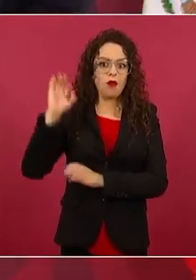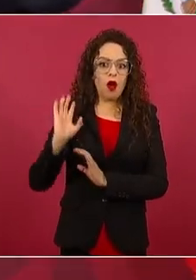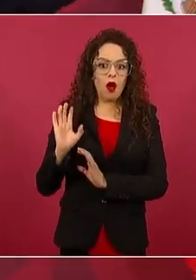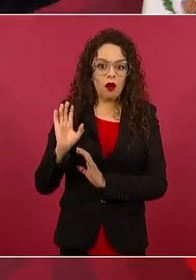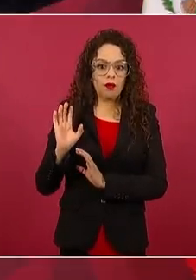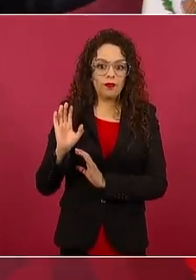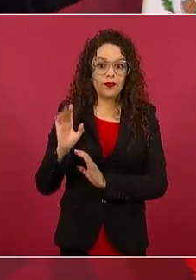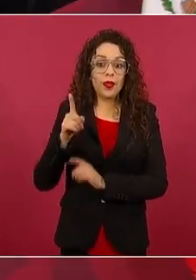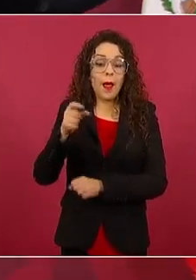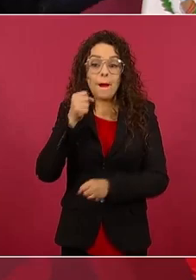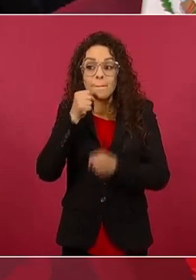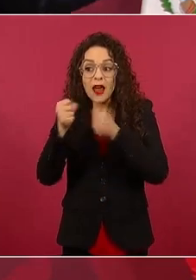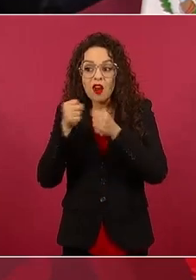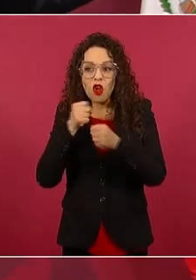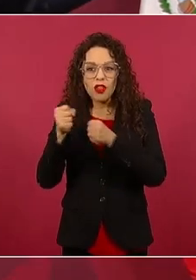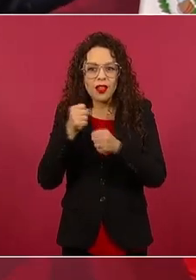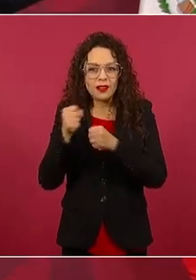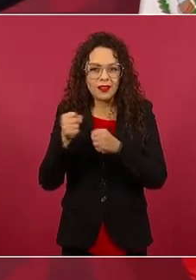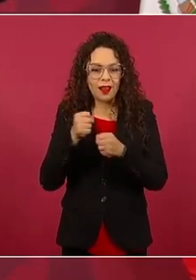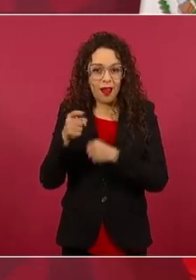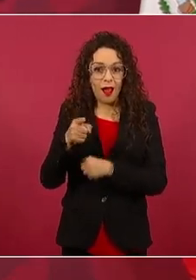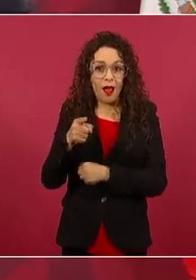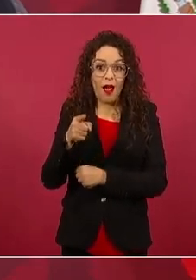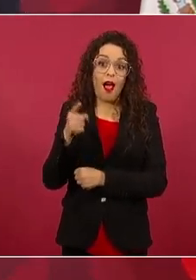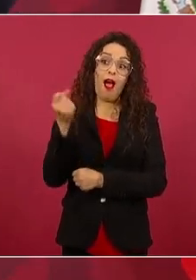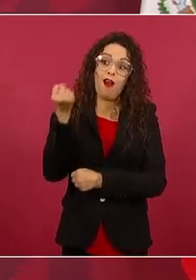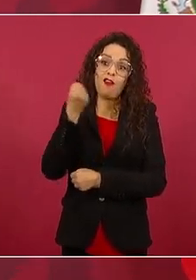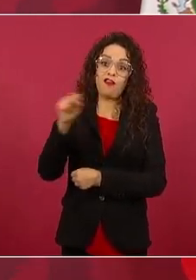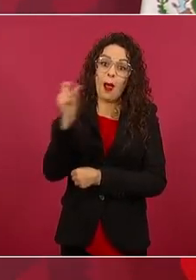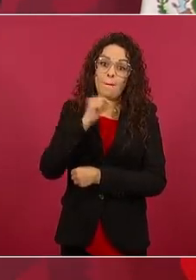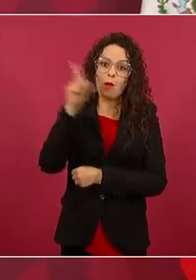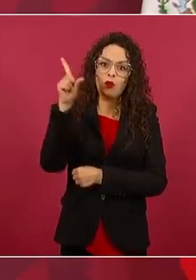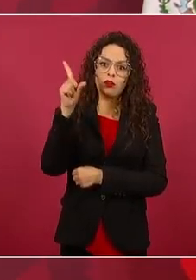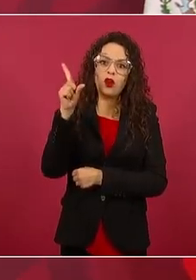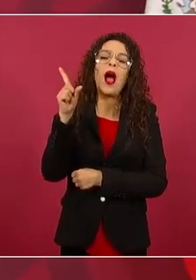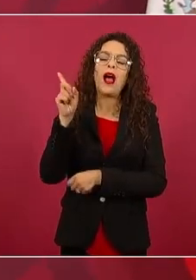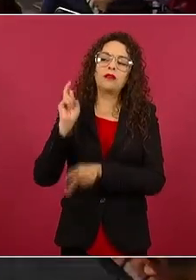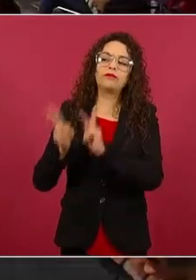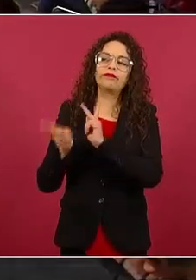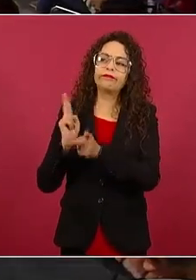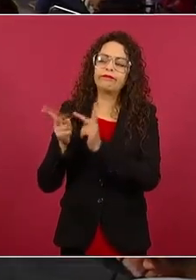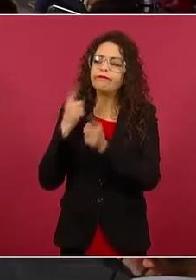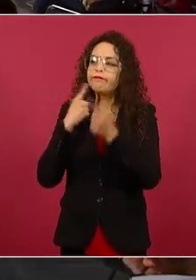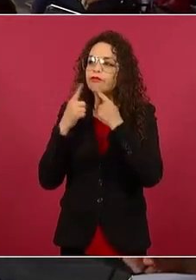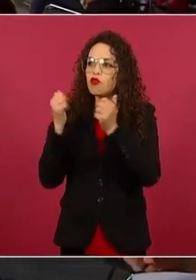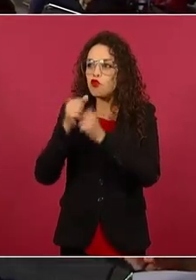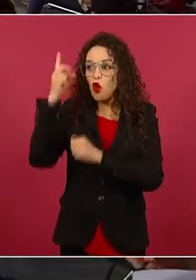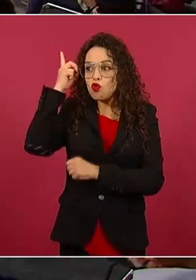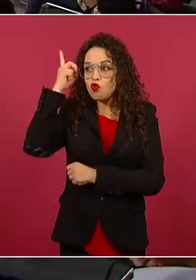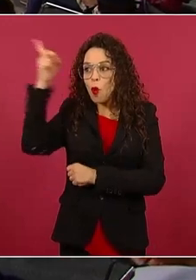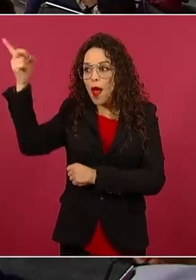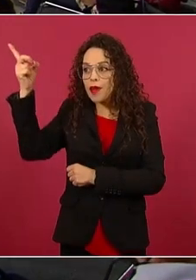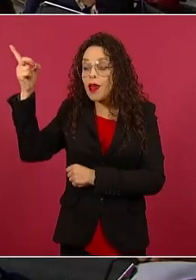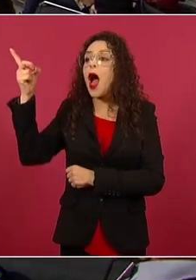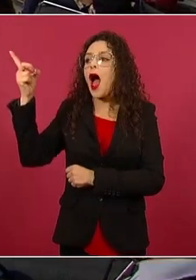que se entienden con los dueños, porque en cada medio de